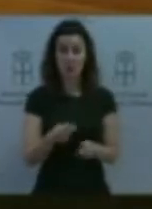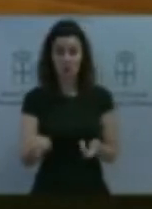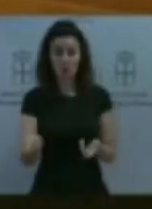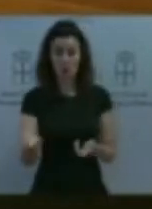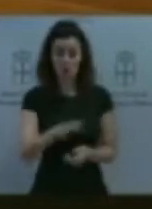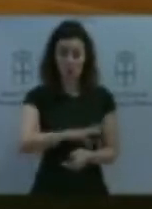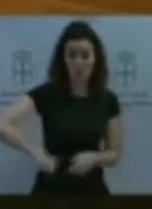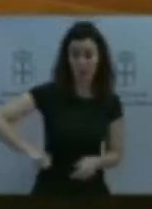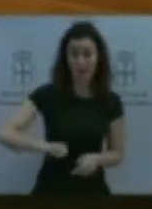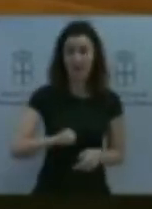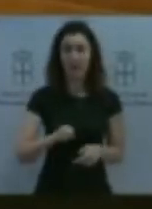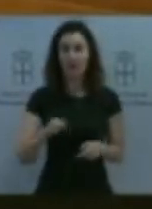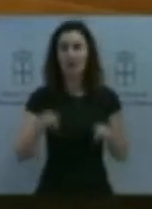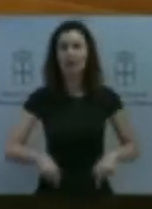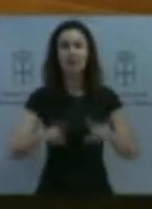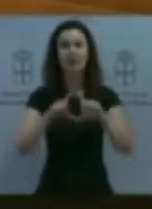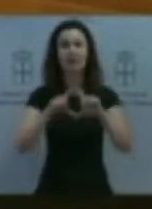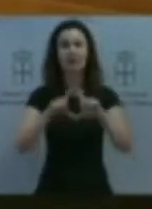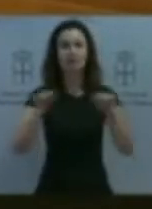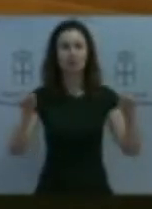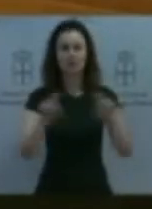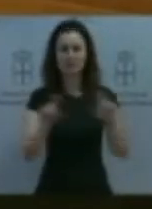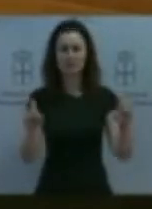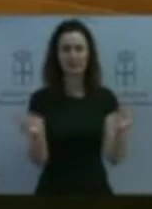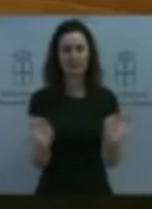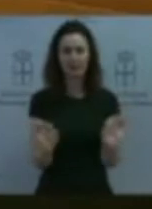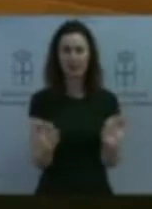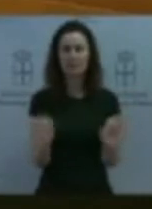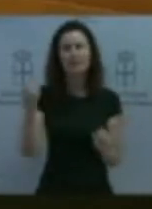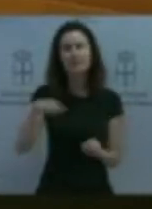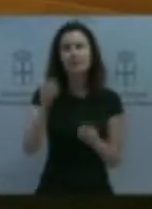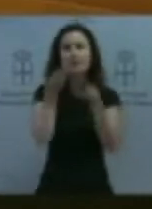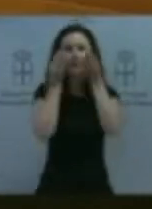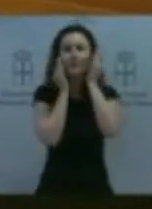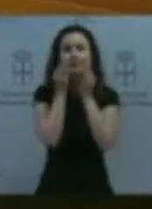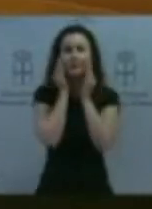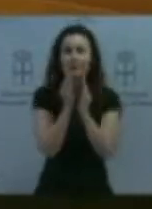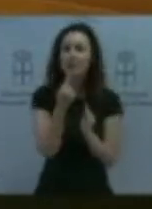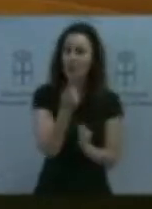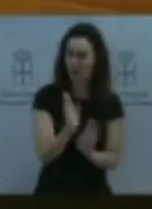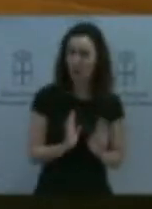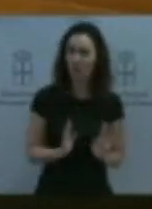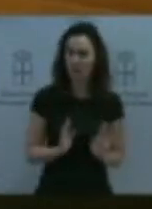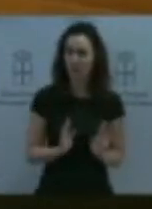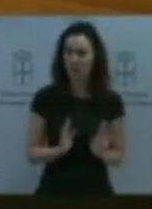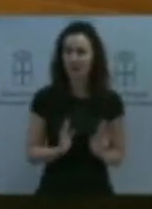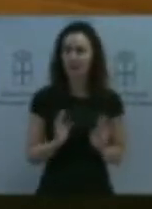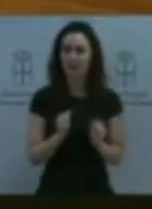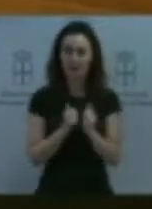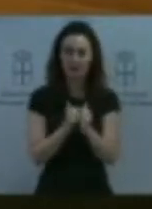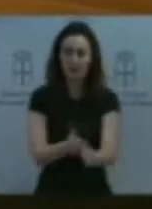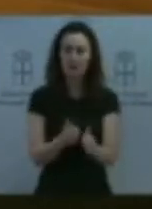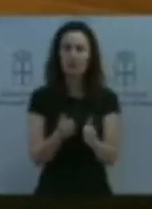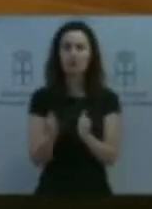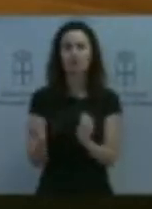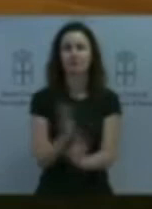mismo potencial. ¿Sabe cuánto cuesta una crema que lleve algas? Yo se lo digo, mire. Y hemos hecho el seguimiento de las algas que se recogen en Asturias y que llegan a estas empresas.